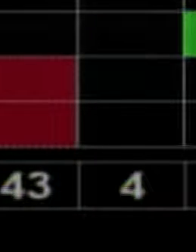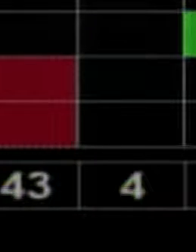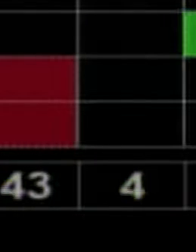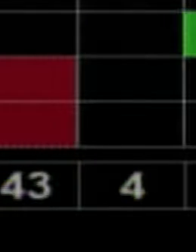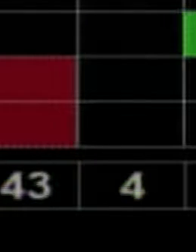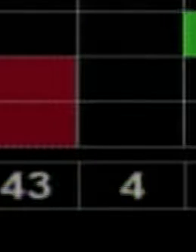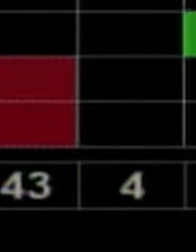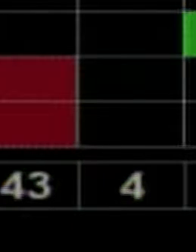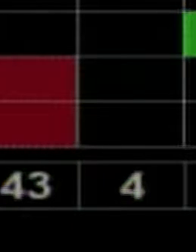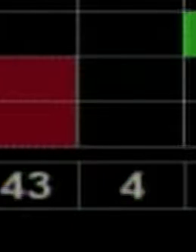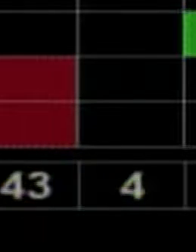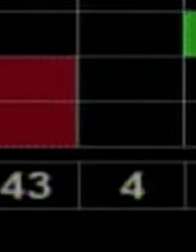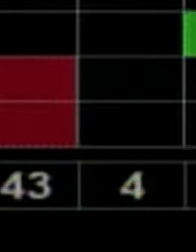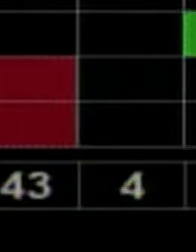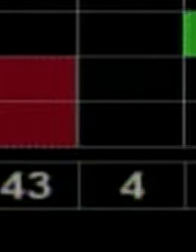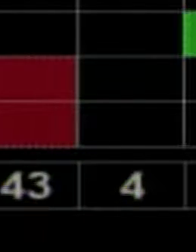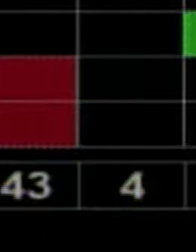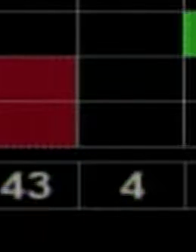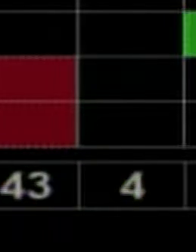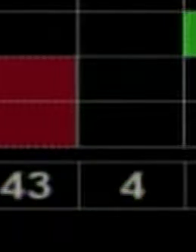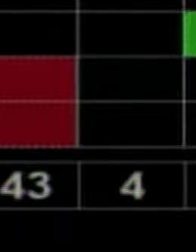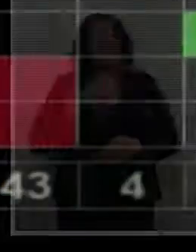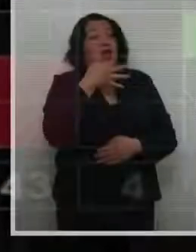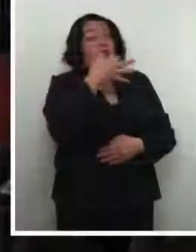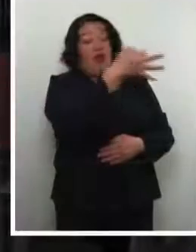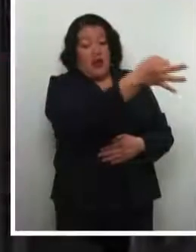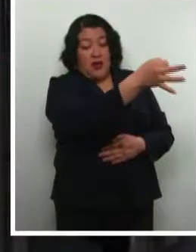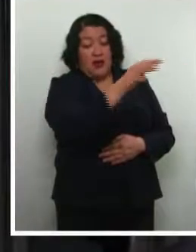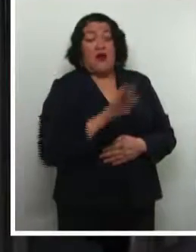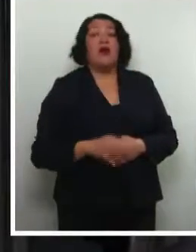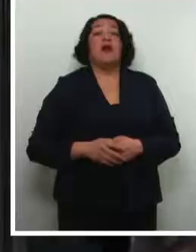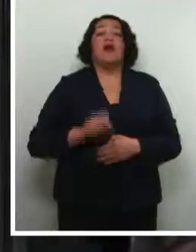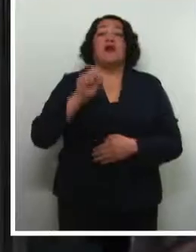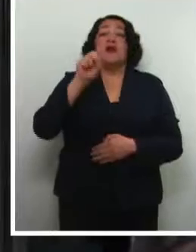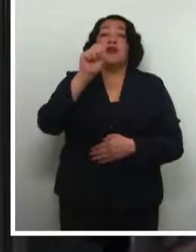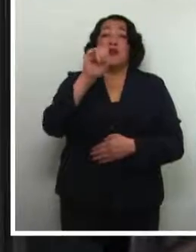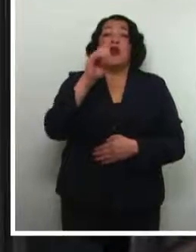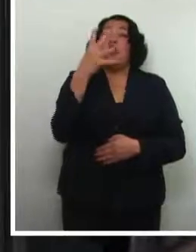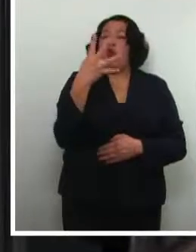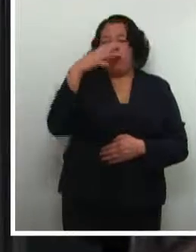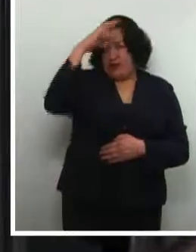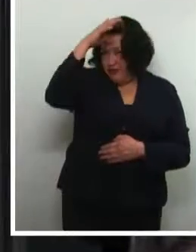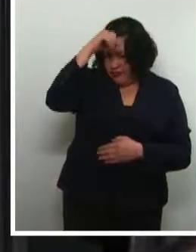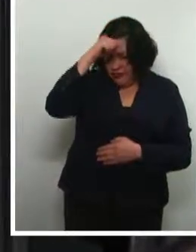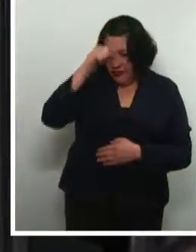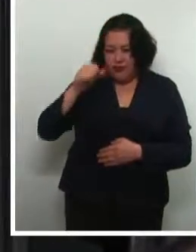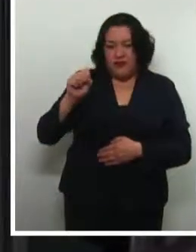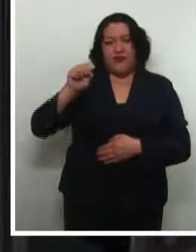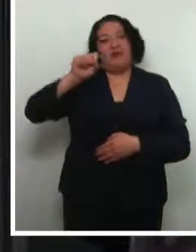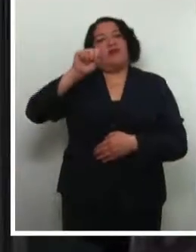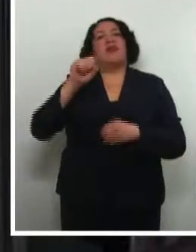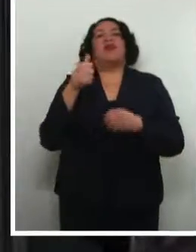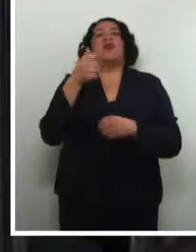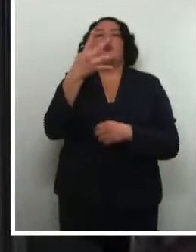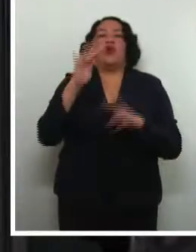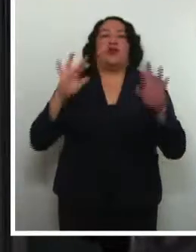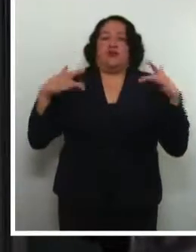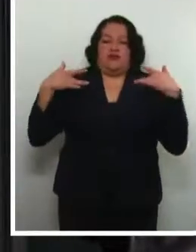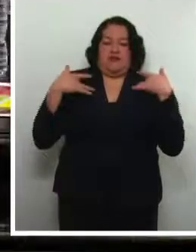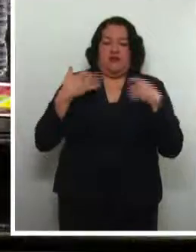agotado. 30 votos en pro, 43 en contra y 4 abstenciones. Por lo tanto, no se